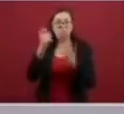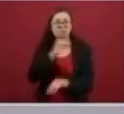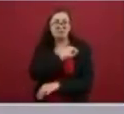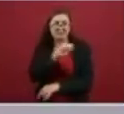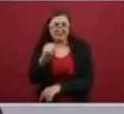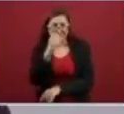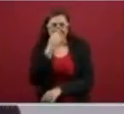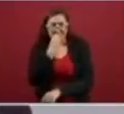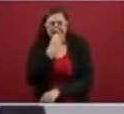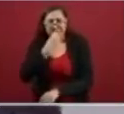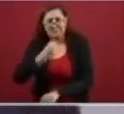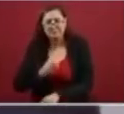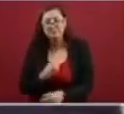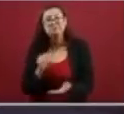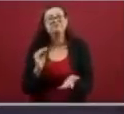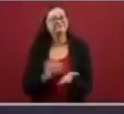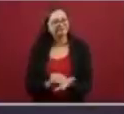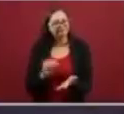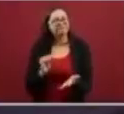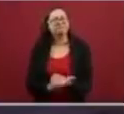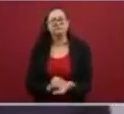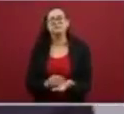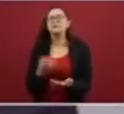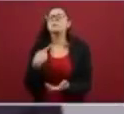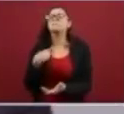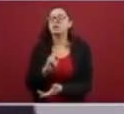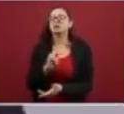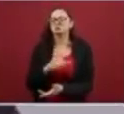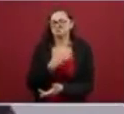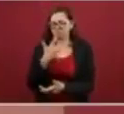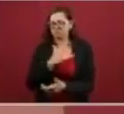Aunque estoy seguro que pronto,